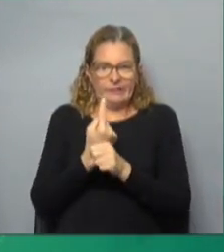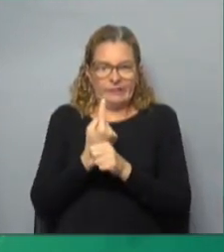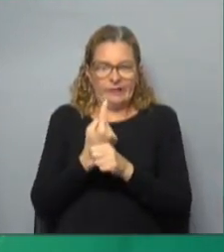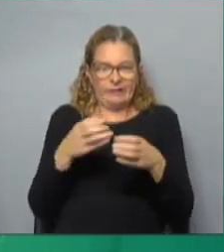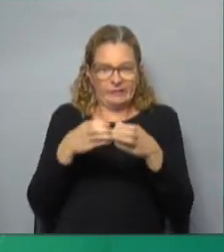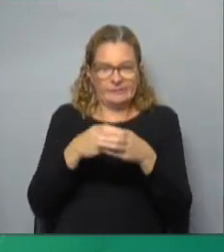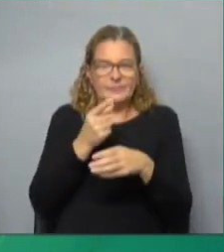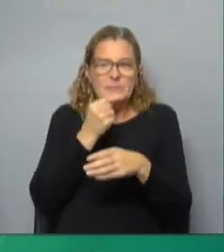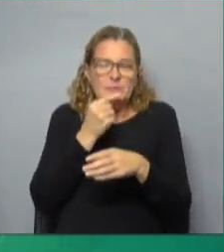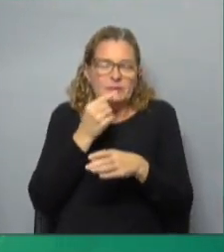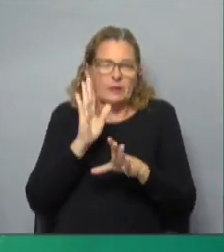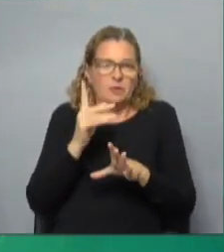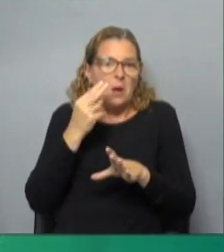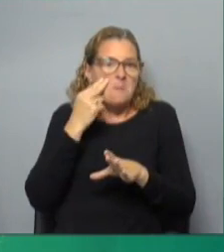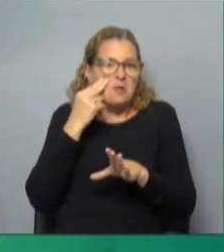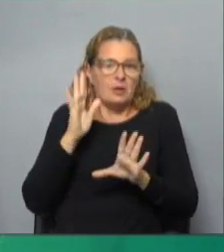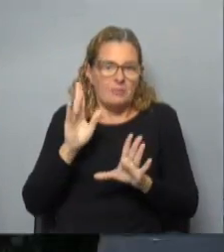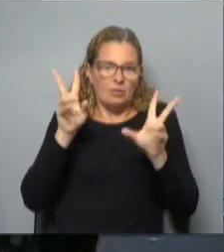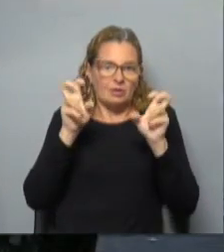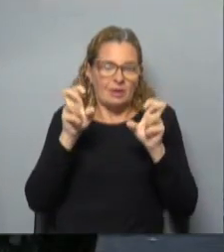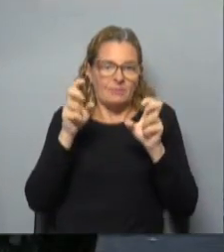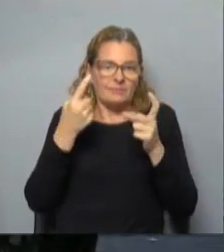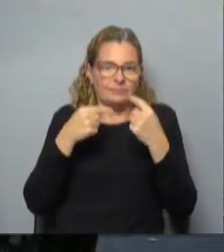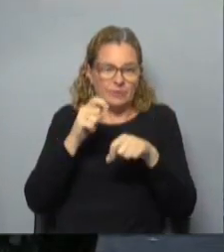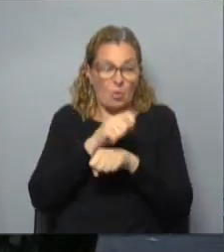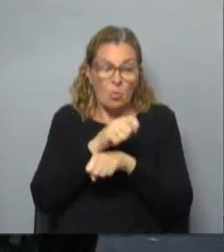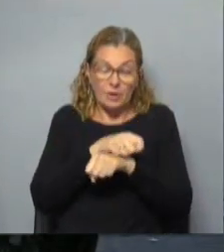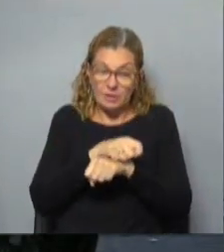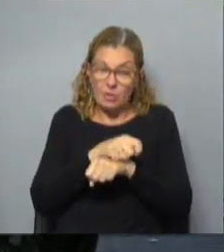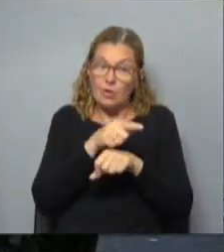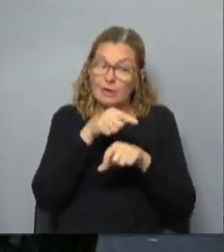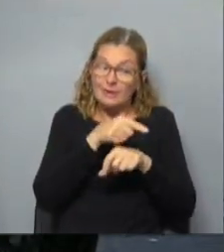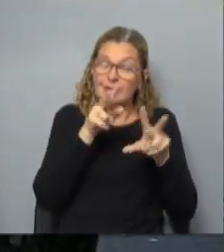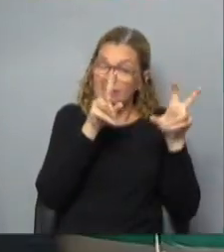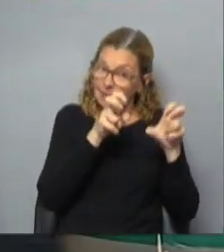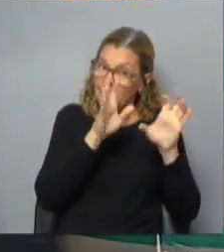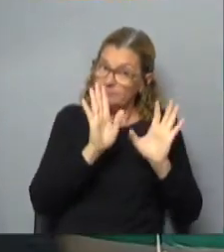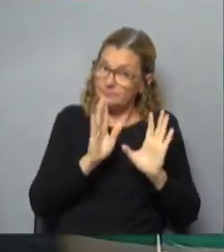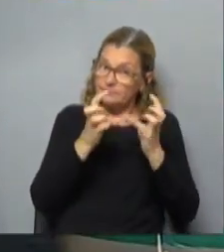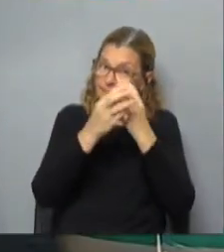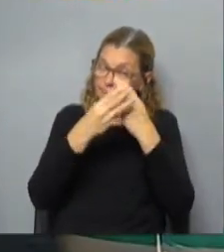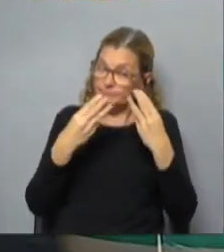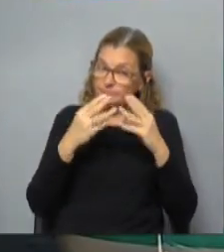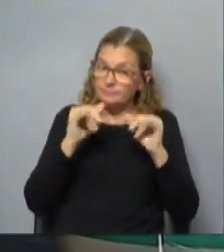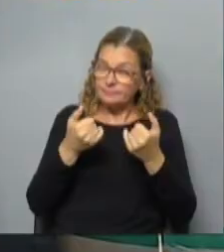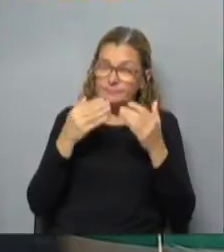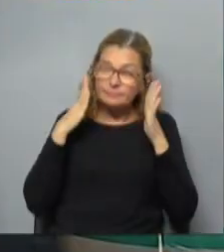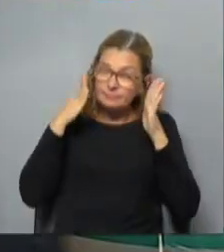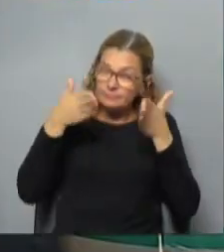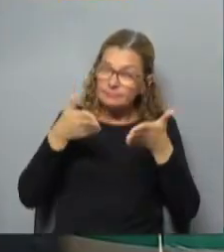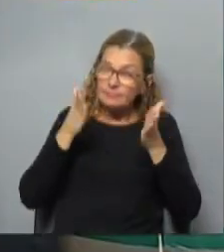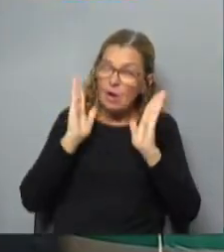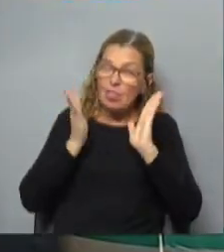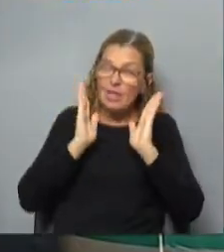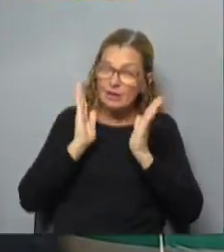ave de miel de policías no tiene problemas con el tema desde lo jurídico ahí en general y ya desde una óptica de derecho